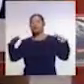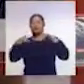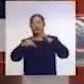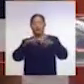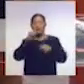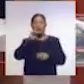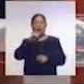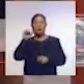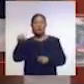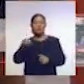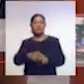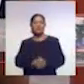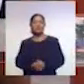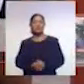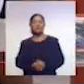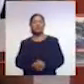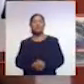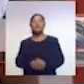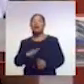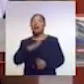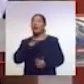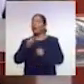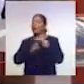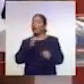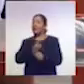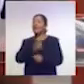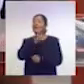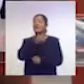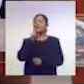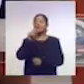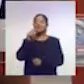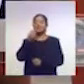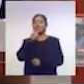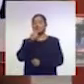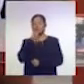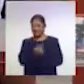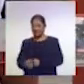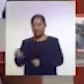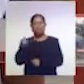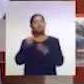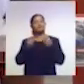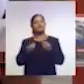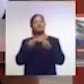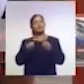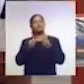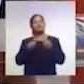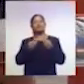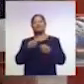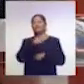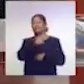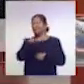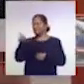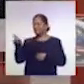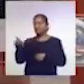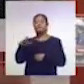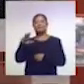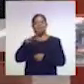la oportunidad y tuvimos captación de 120 niños, de los cuales muchos tienen